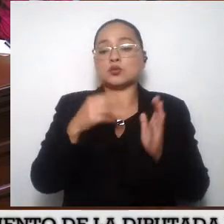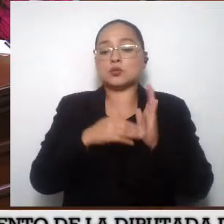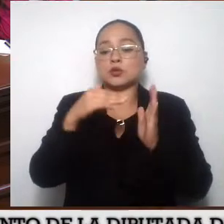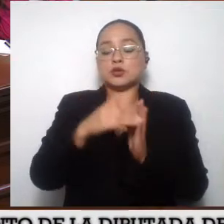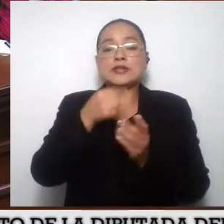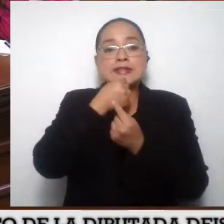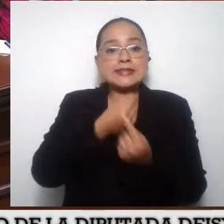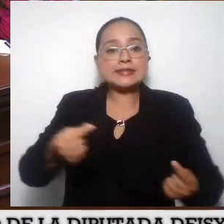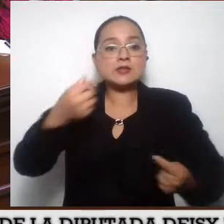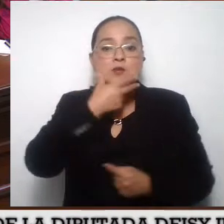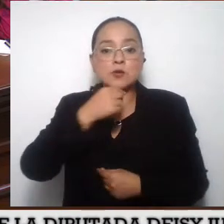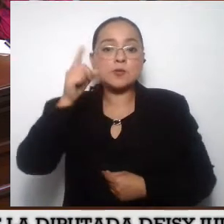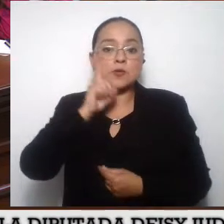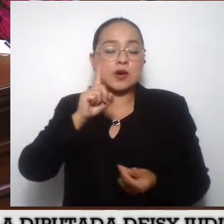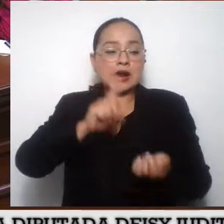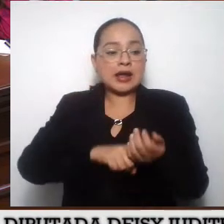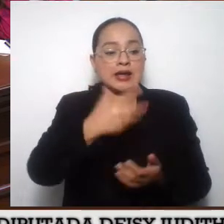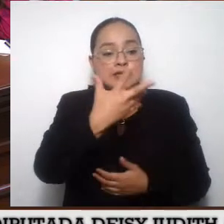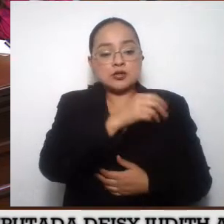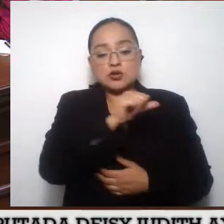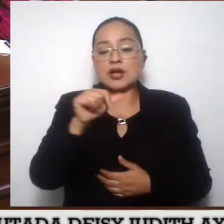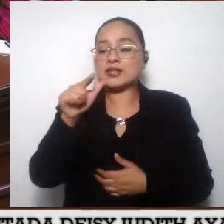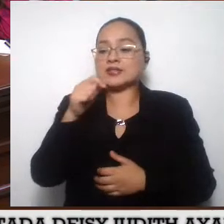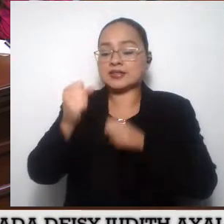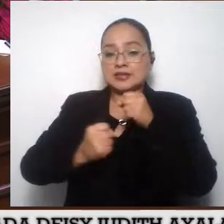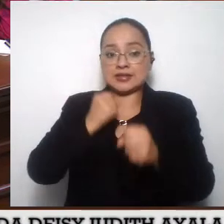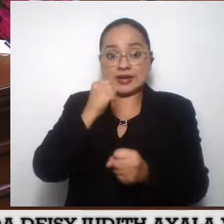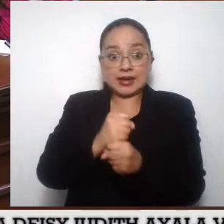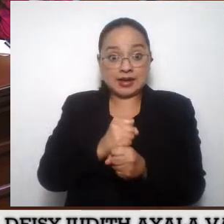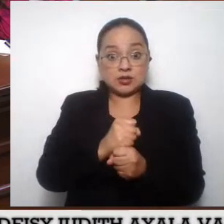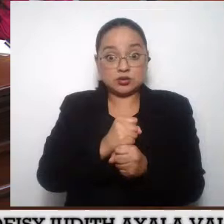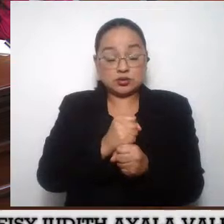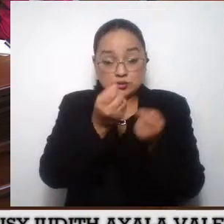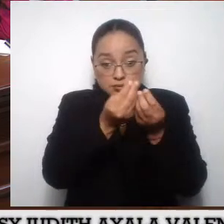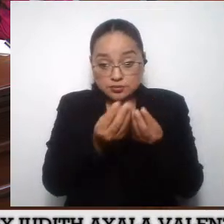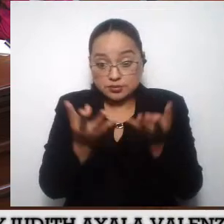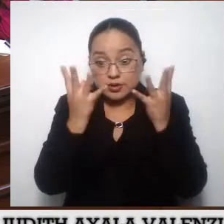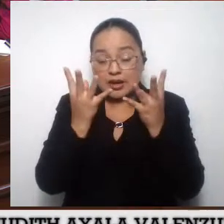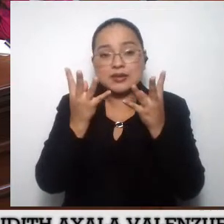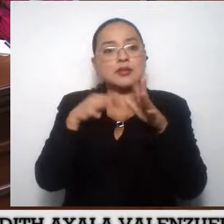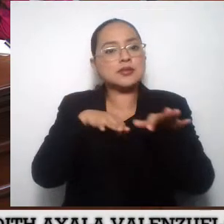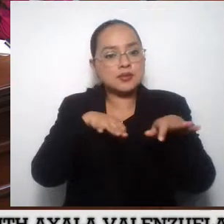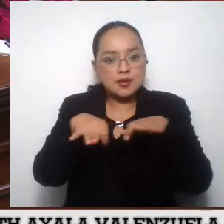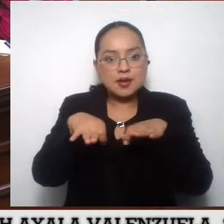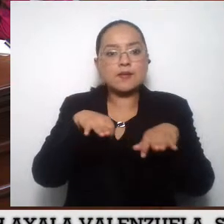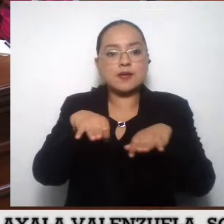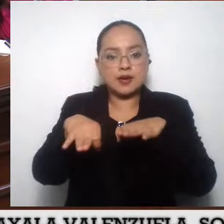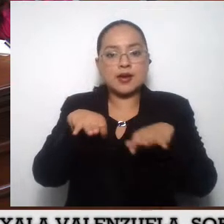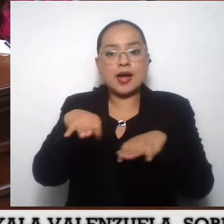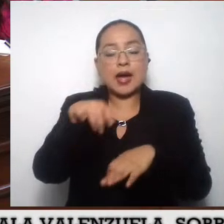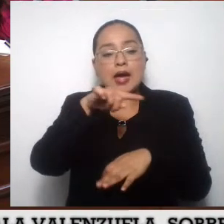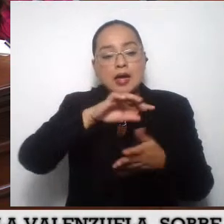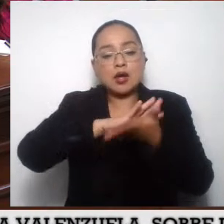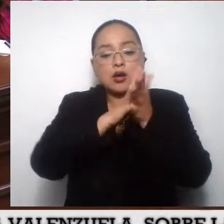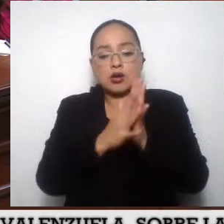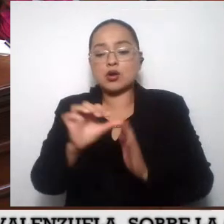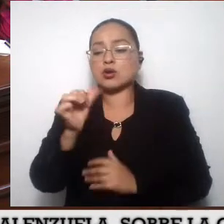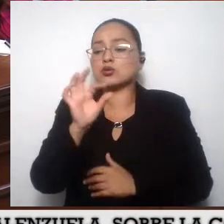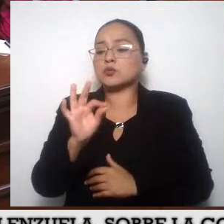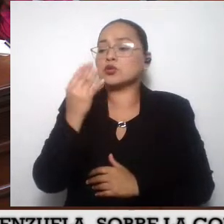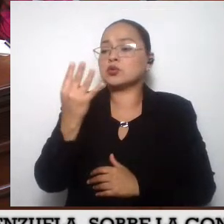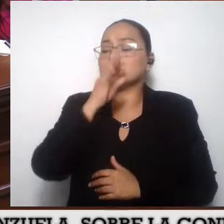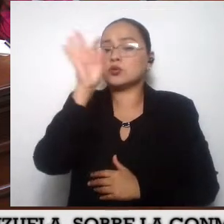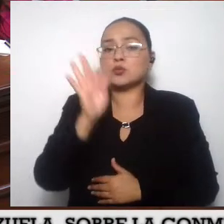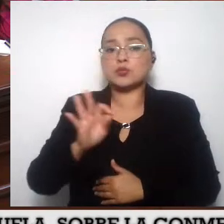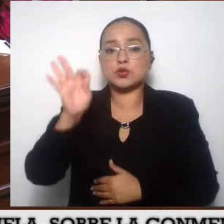niñas entre 5 y 17 años que trabajan y representan el 11.4% de